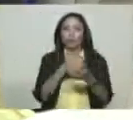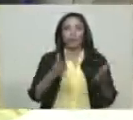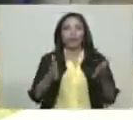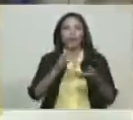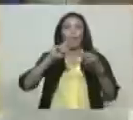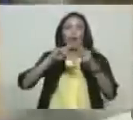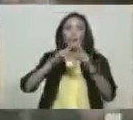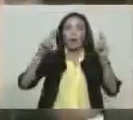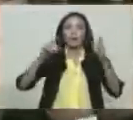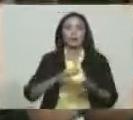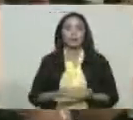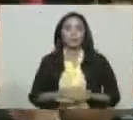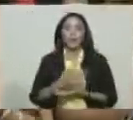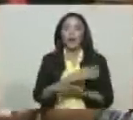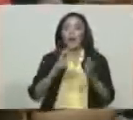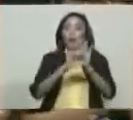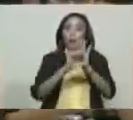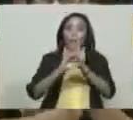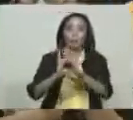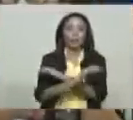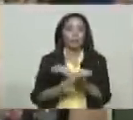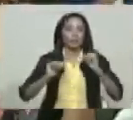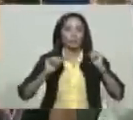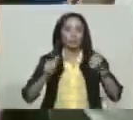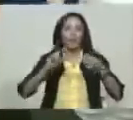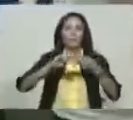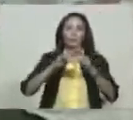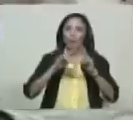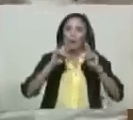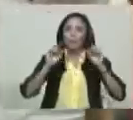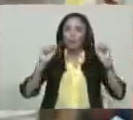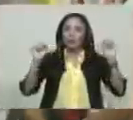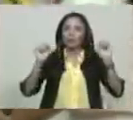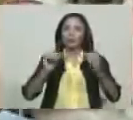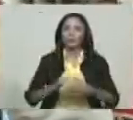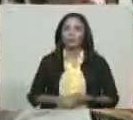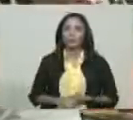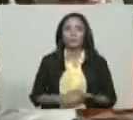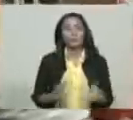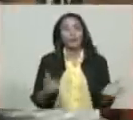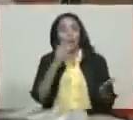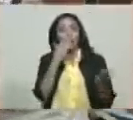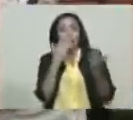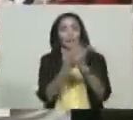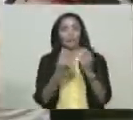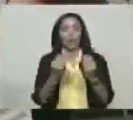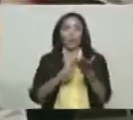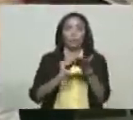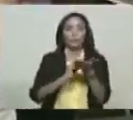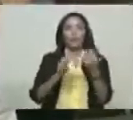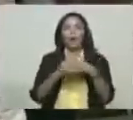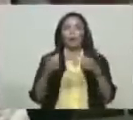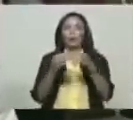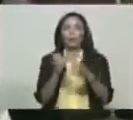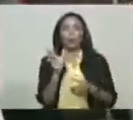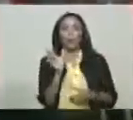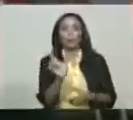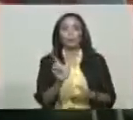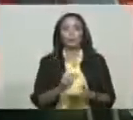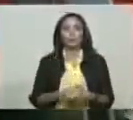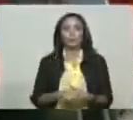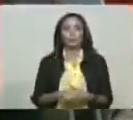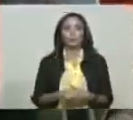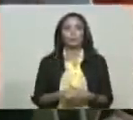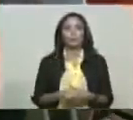paz. Llegó la paz con la constituyente. Y al frente de esa batalla, el Partido Socialista Unido